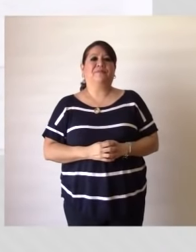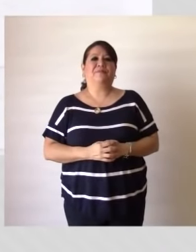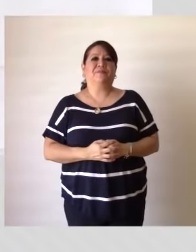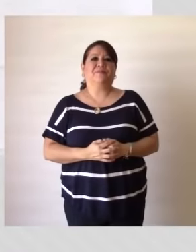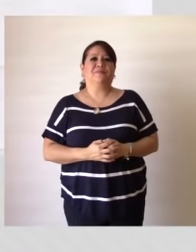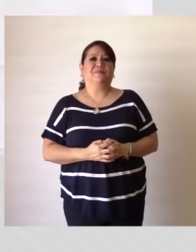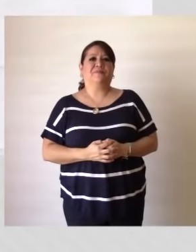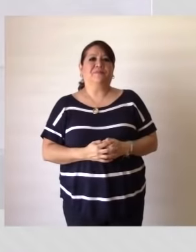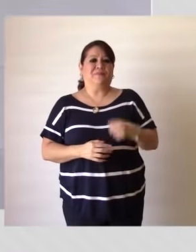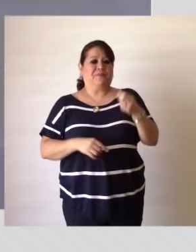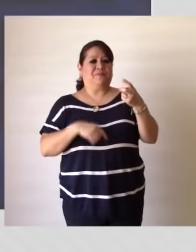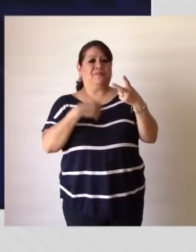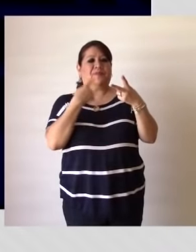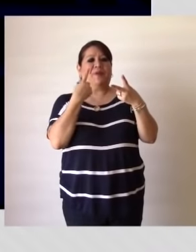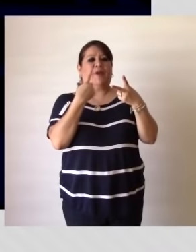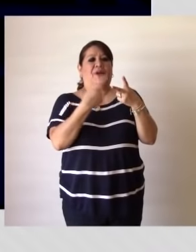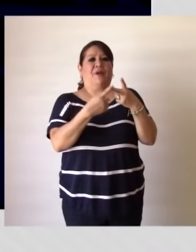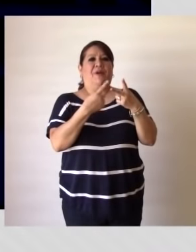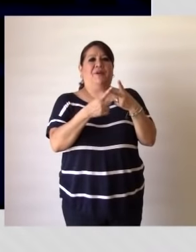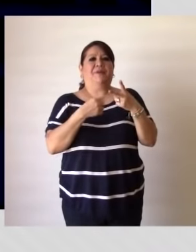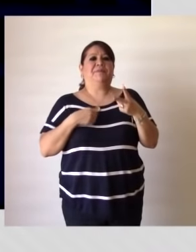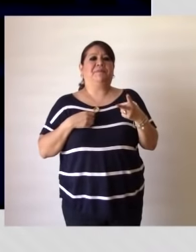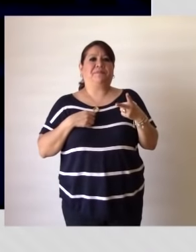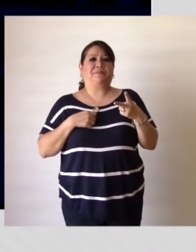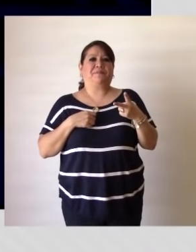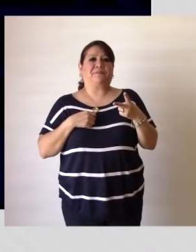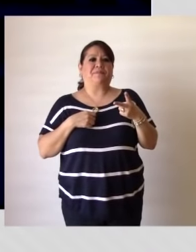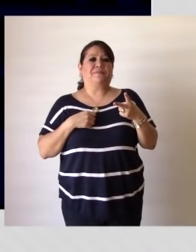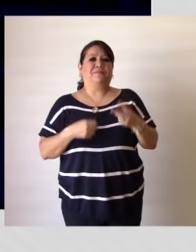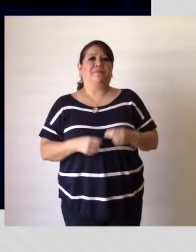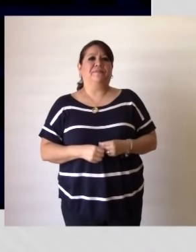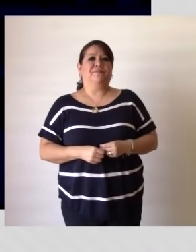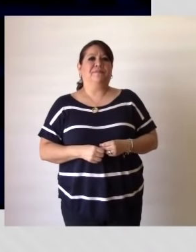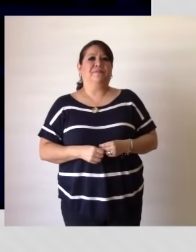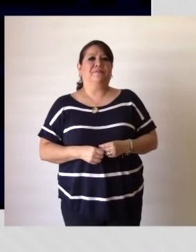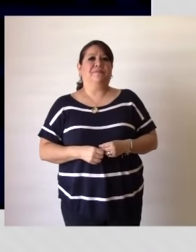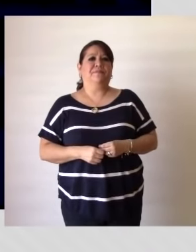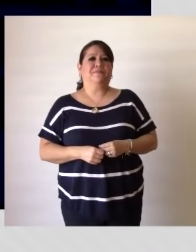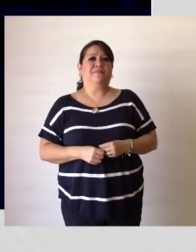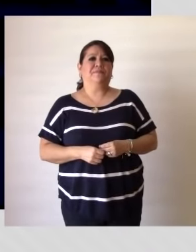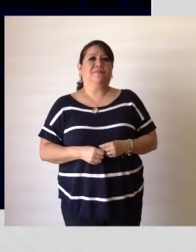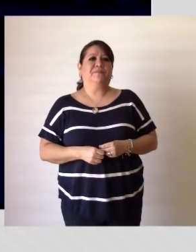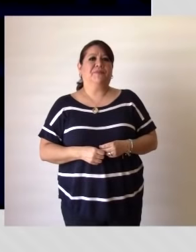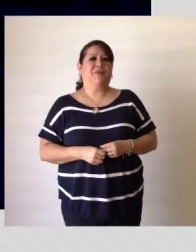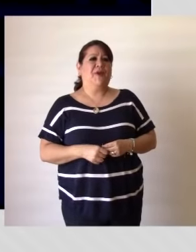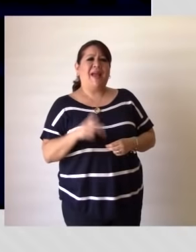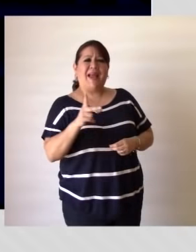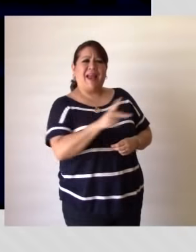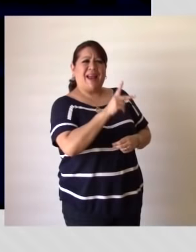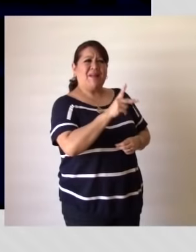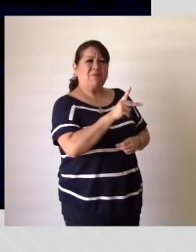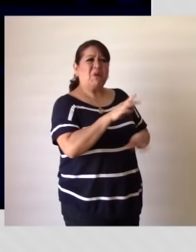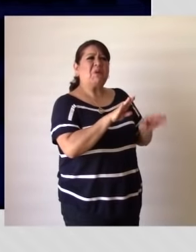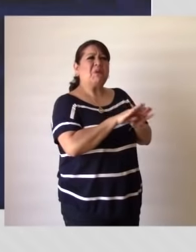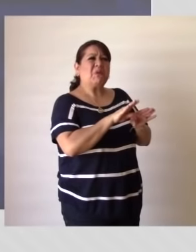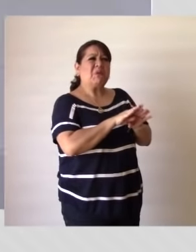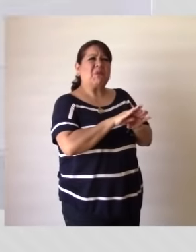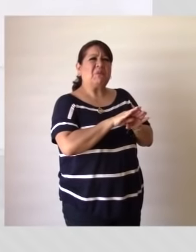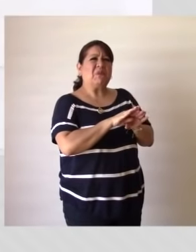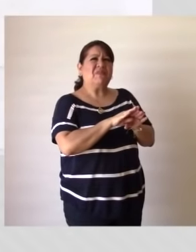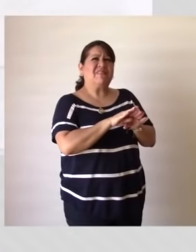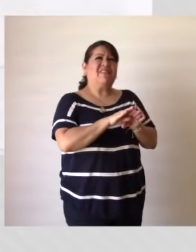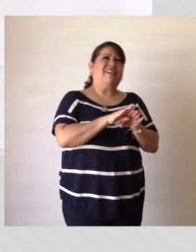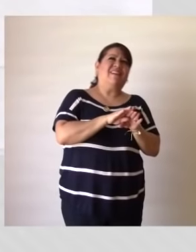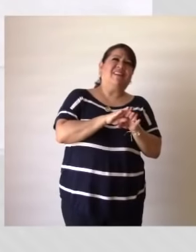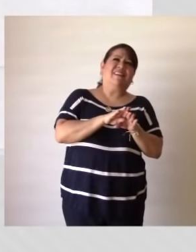contigo la reacción del pueblo que hablamos acerca de la declaración de dios la reacción del pueblo es muy